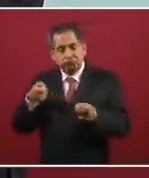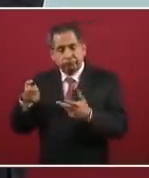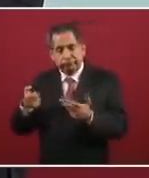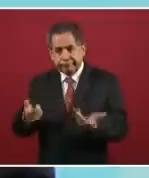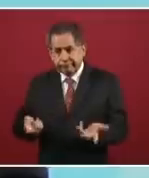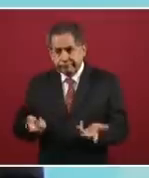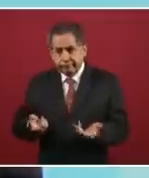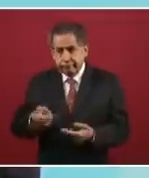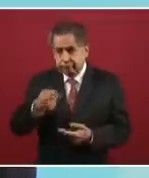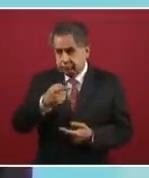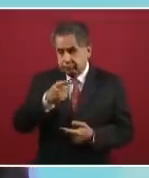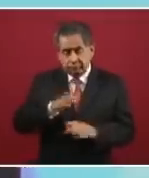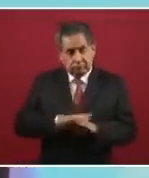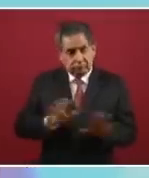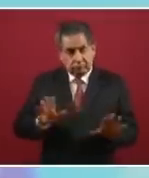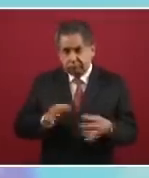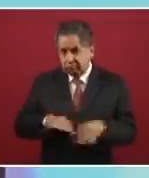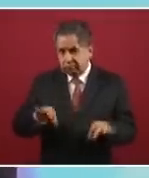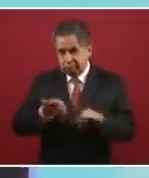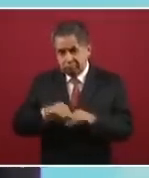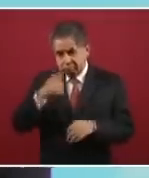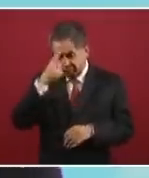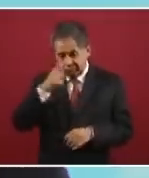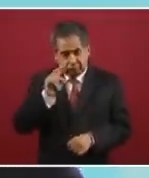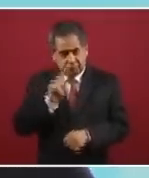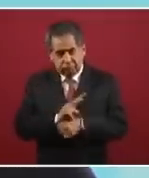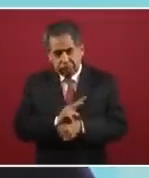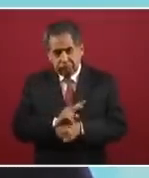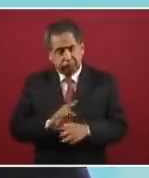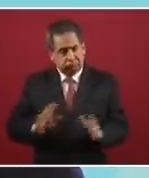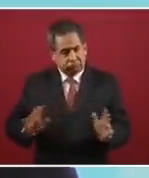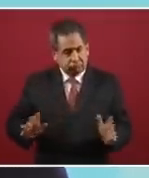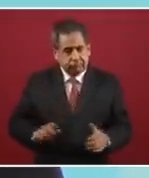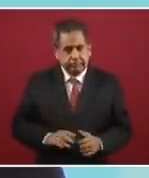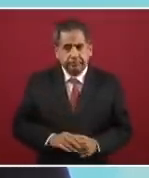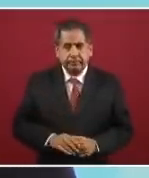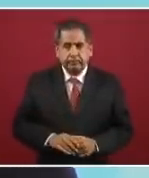nosotros es la más alta prioridad en este momento.